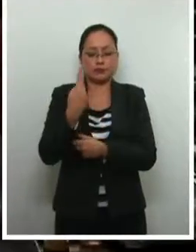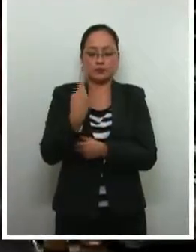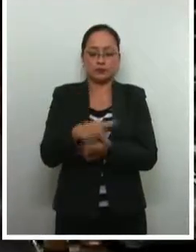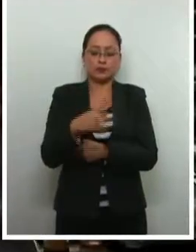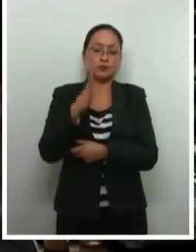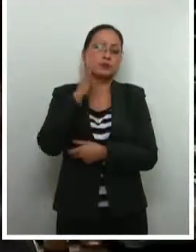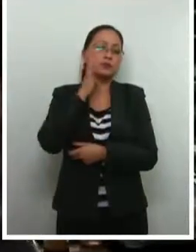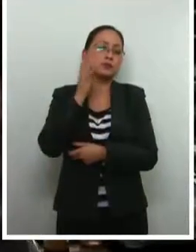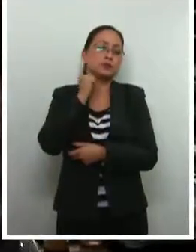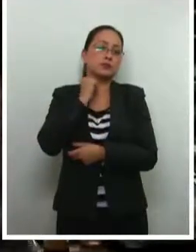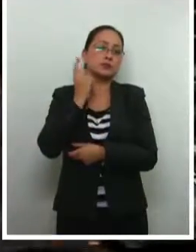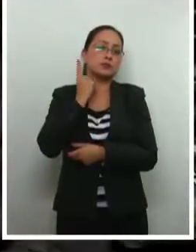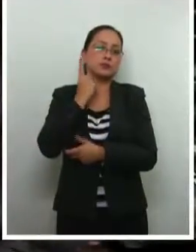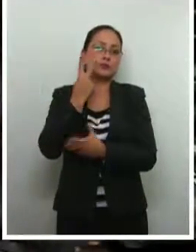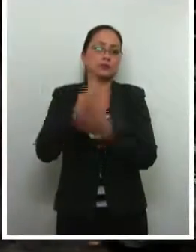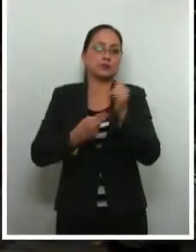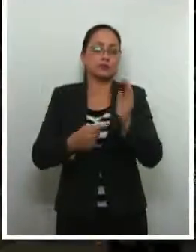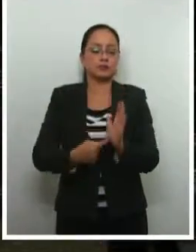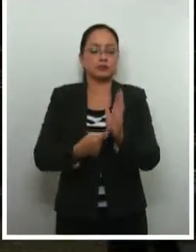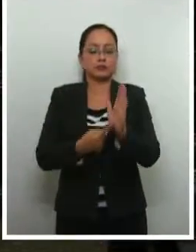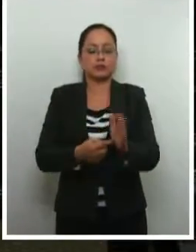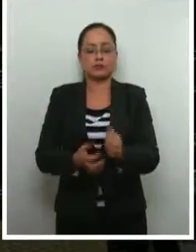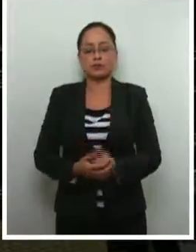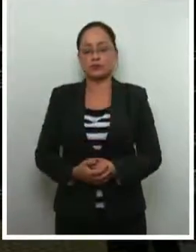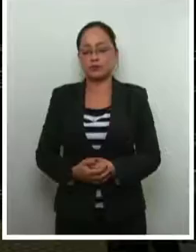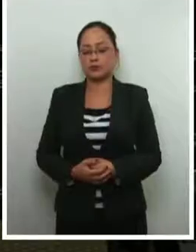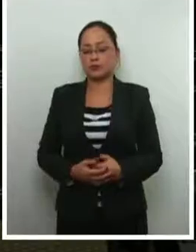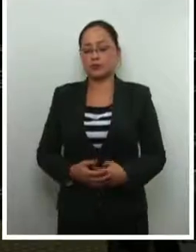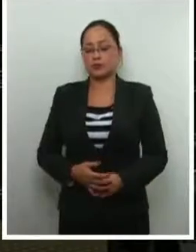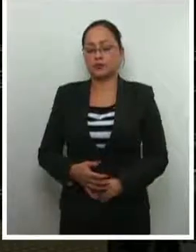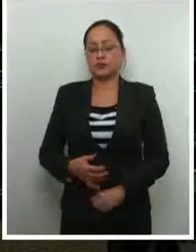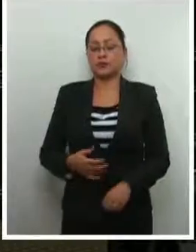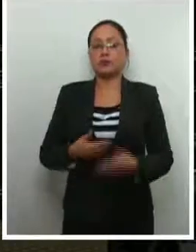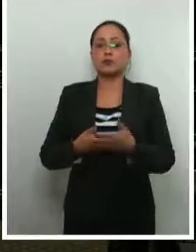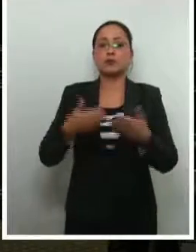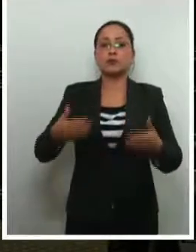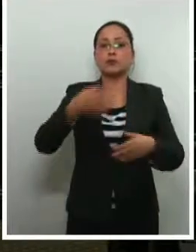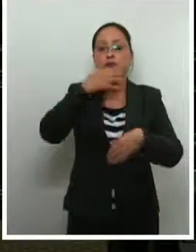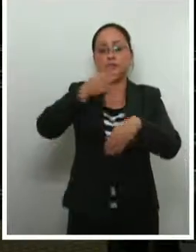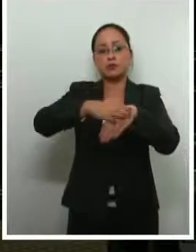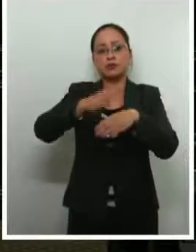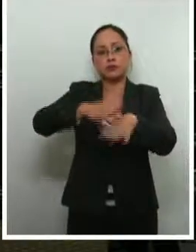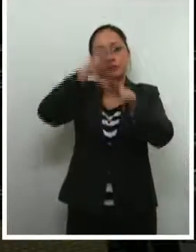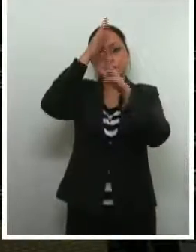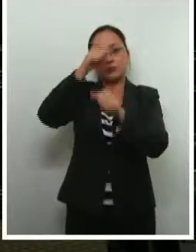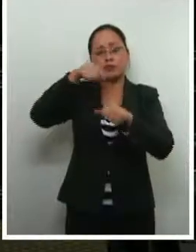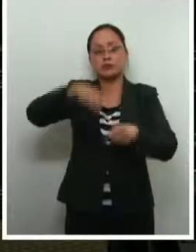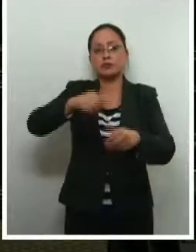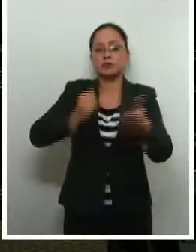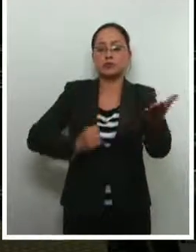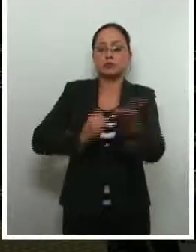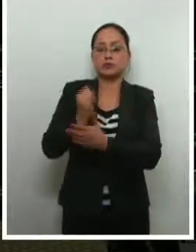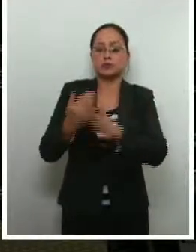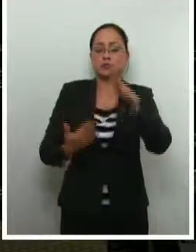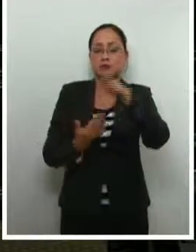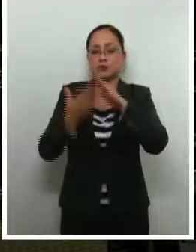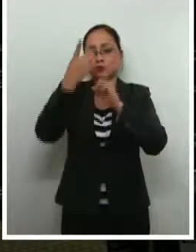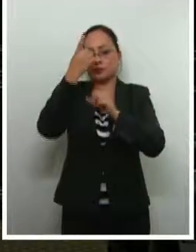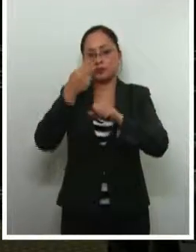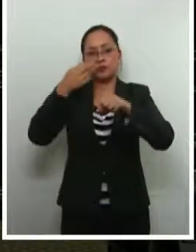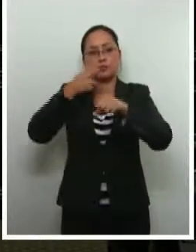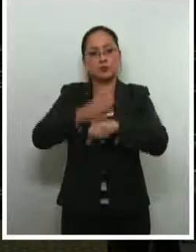la señal del canal del Congreso. Quiero informar a la Asamblea del acuerdo que ha adoptado la mesa